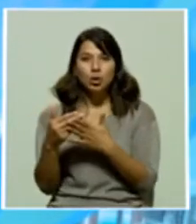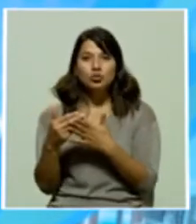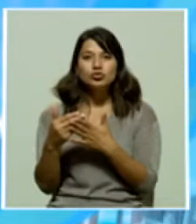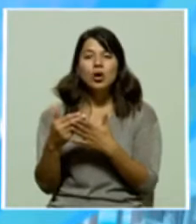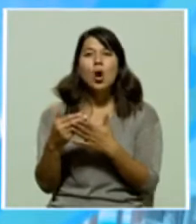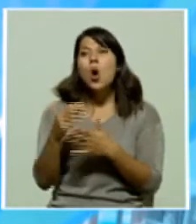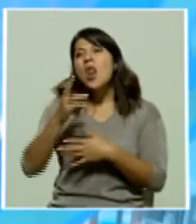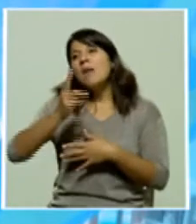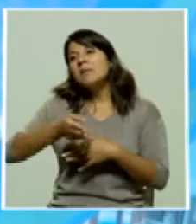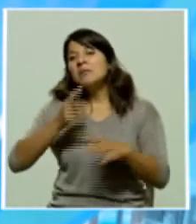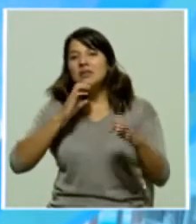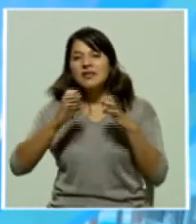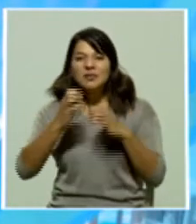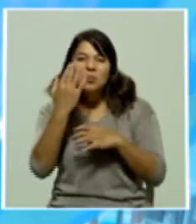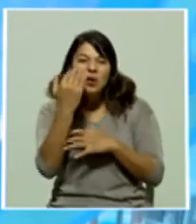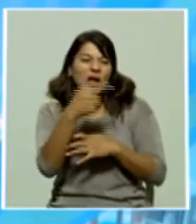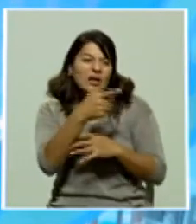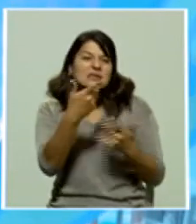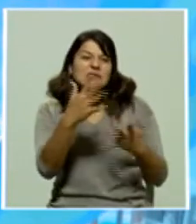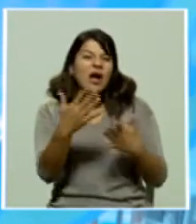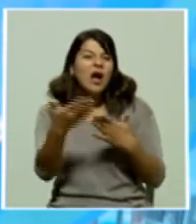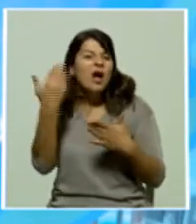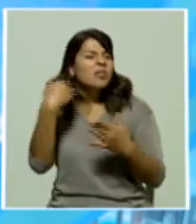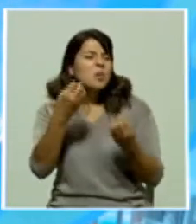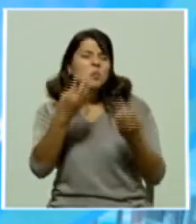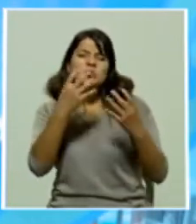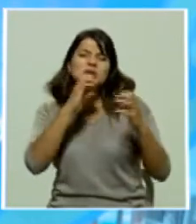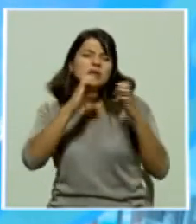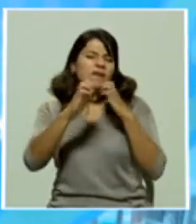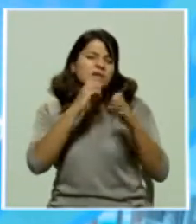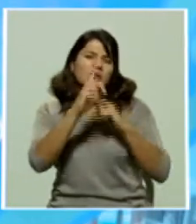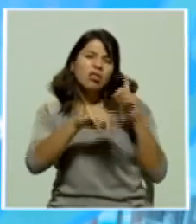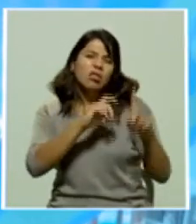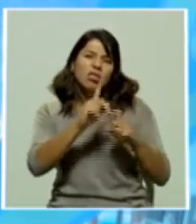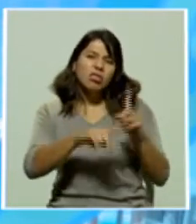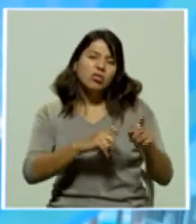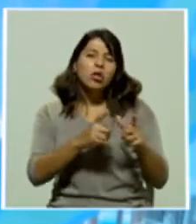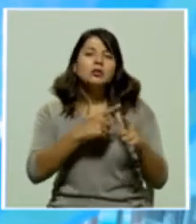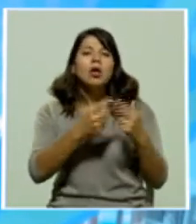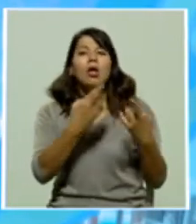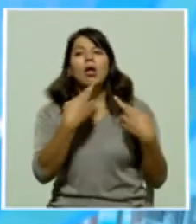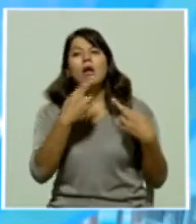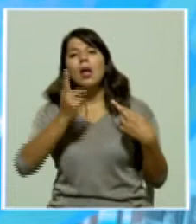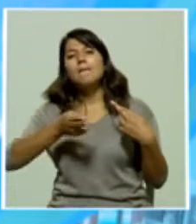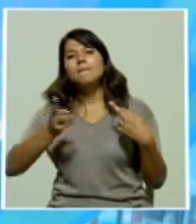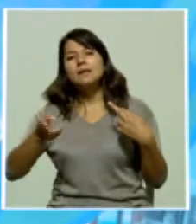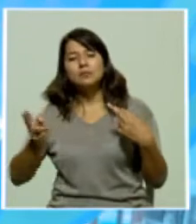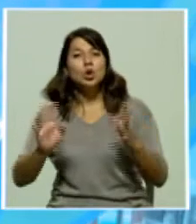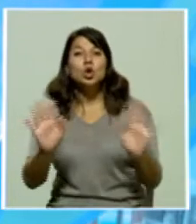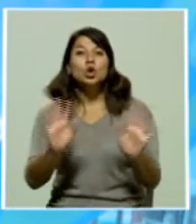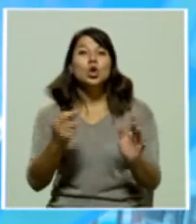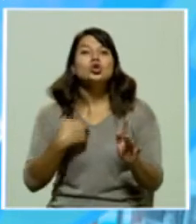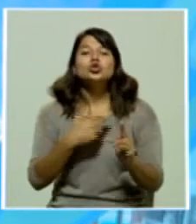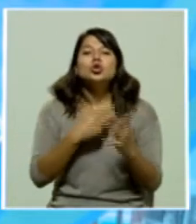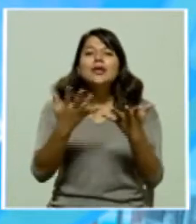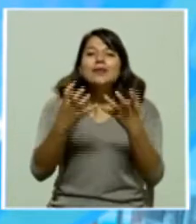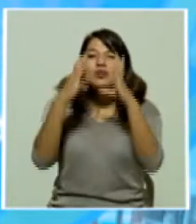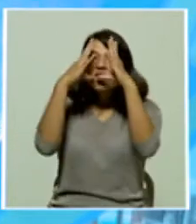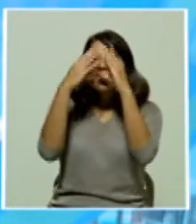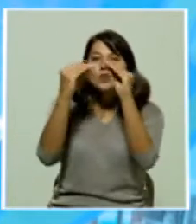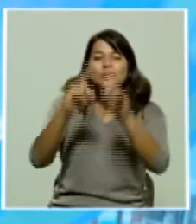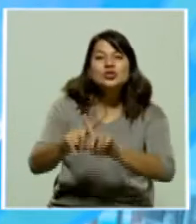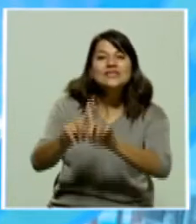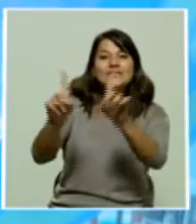muchas entrevistas, que era lo que mencionaba Randall, y contar elementos únicos. Y el hecho